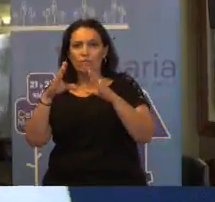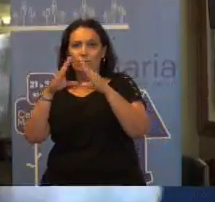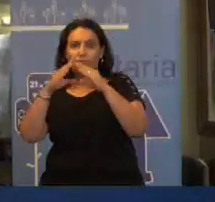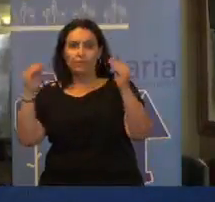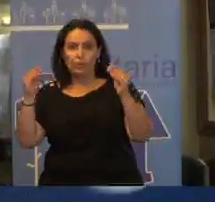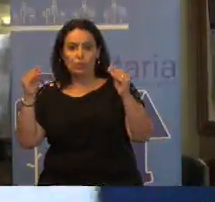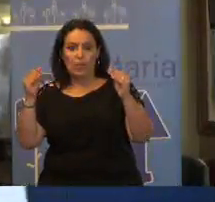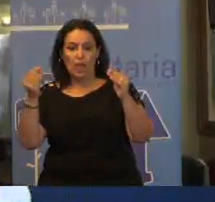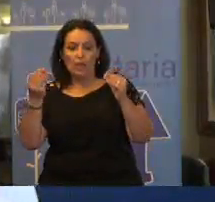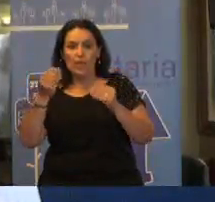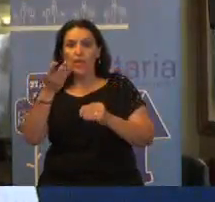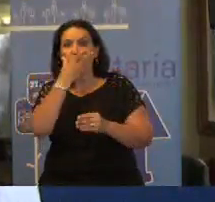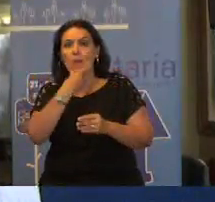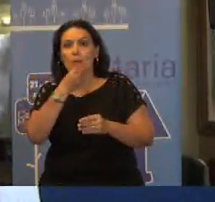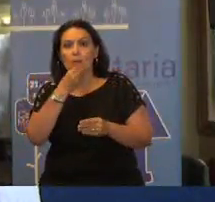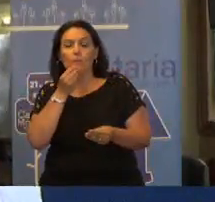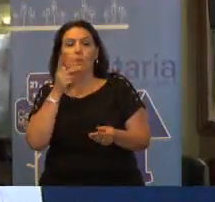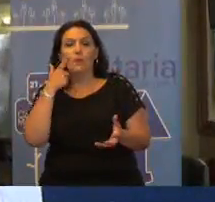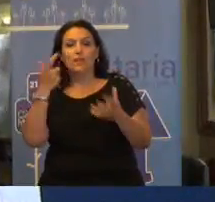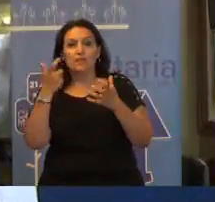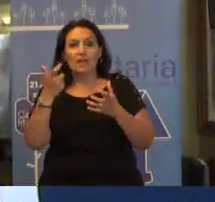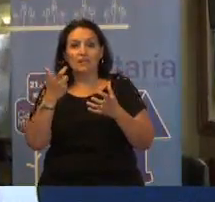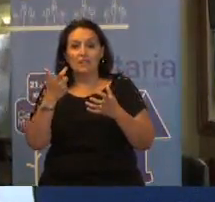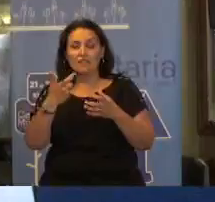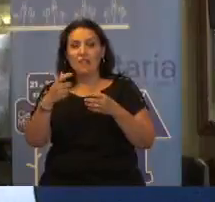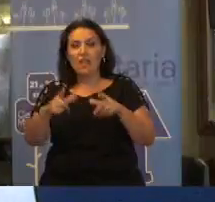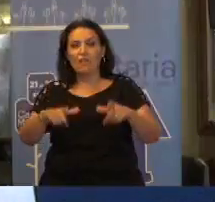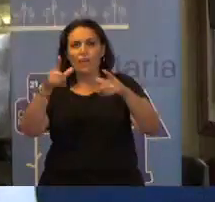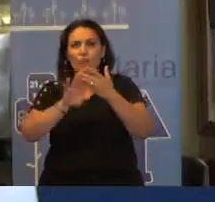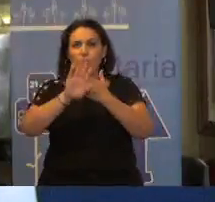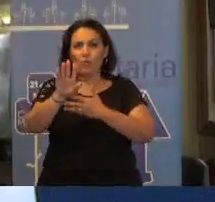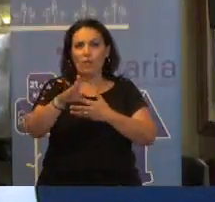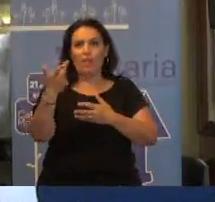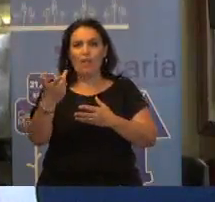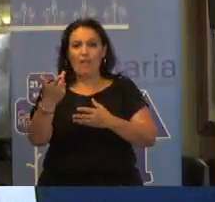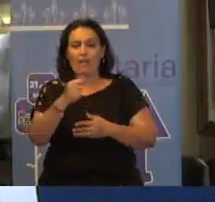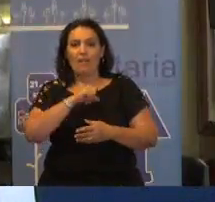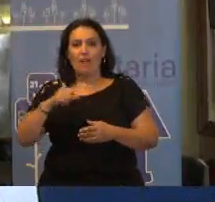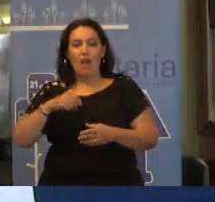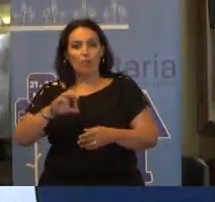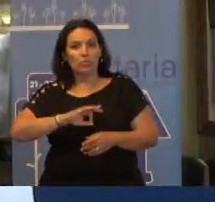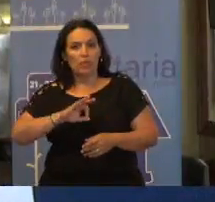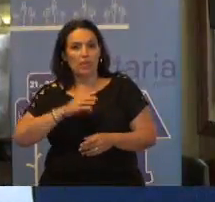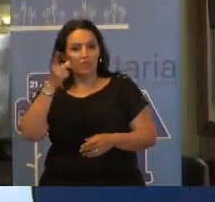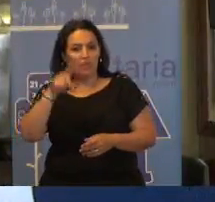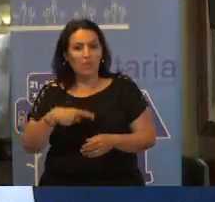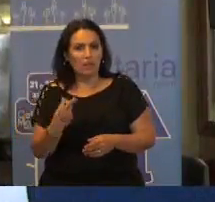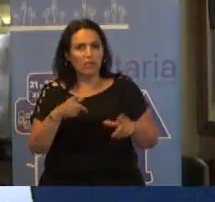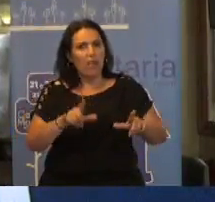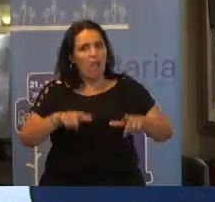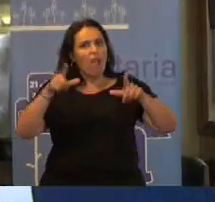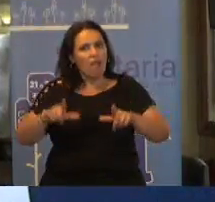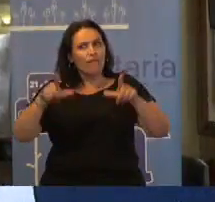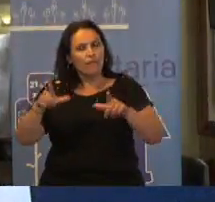Fernando, ou este edificio que está en fronte, que é a antigua sede de Caixa Pontevedra, que son edificios